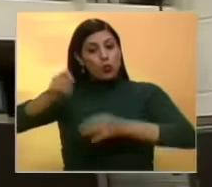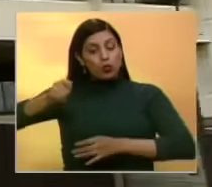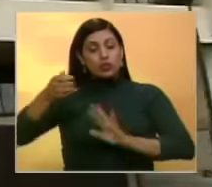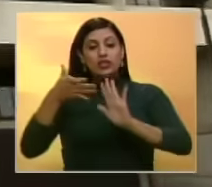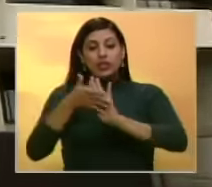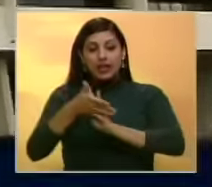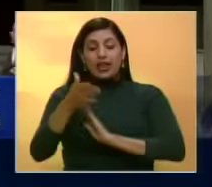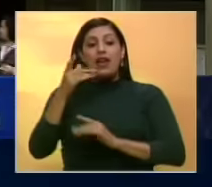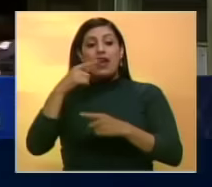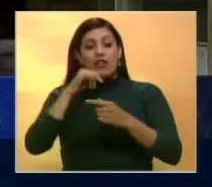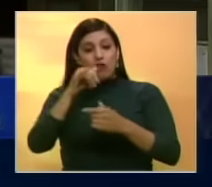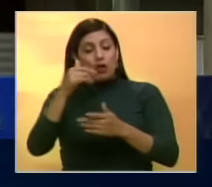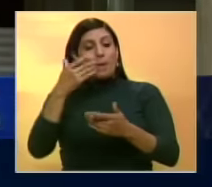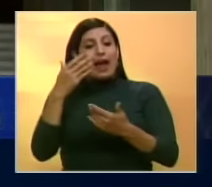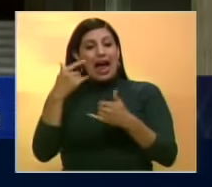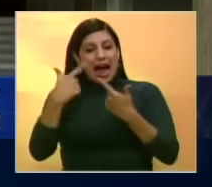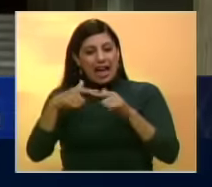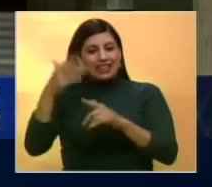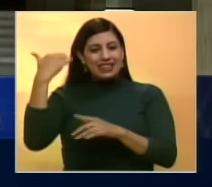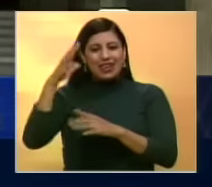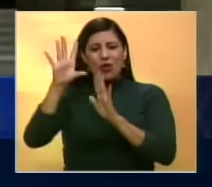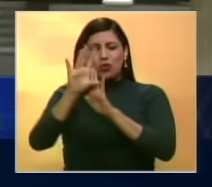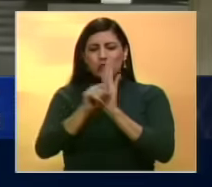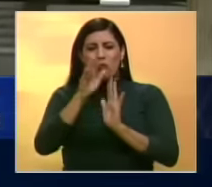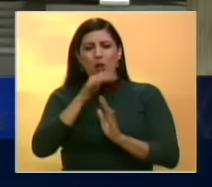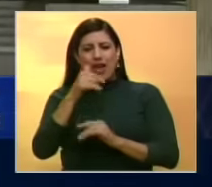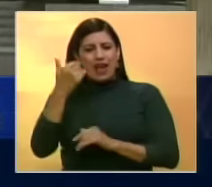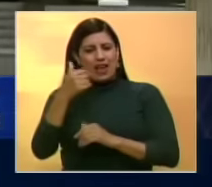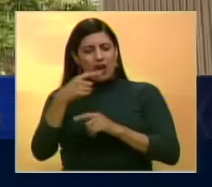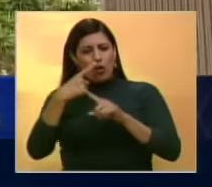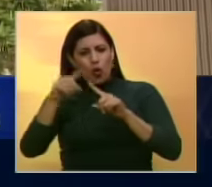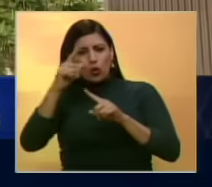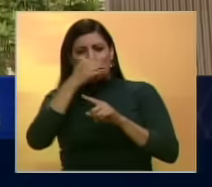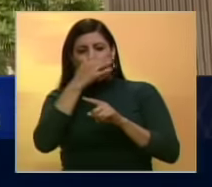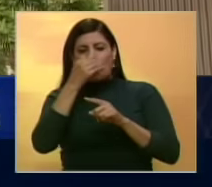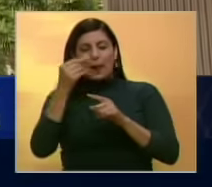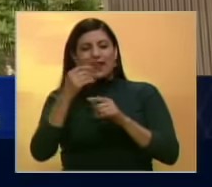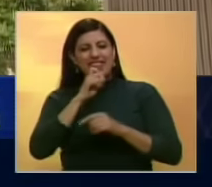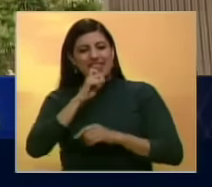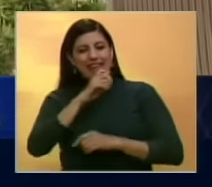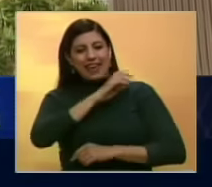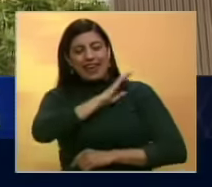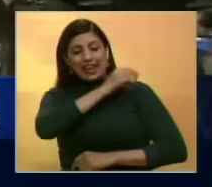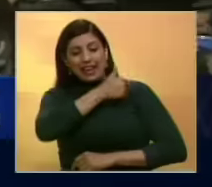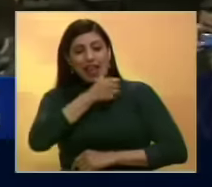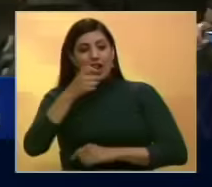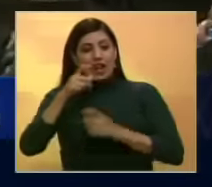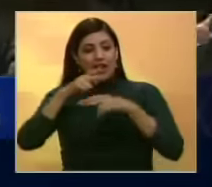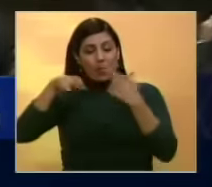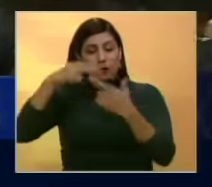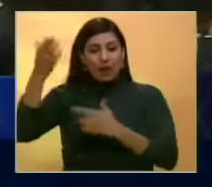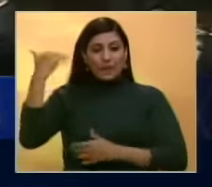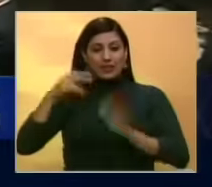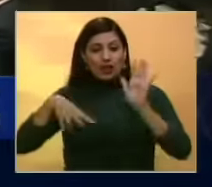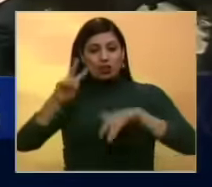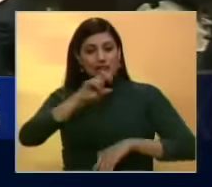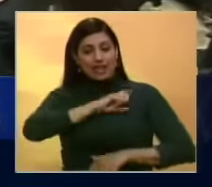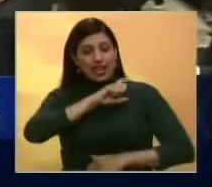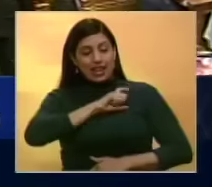inconstitucionalidad por omisión legislativa que interpuso el viceprocurador general de la república reinaldo Muñoz el pasado 12 de